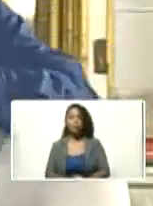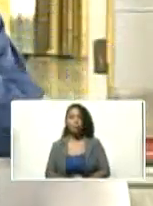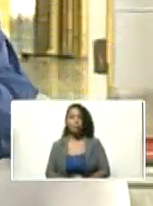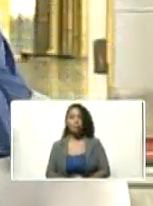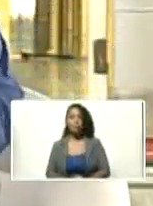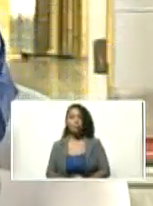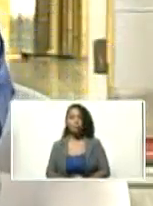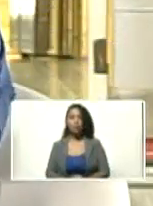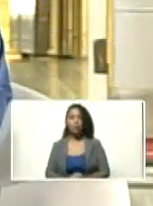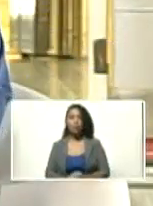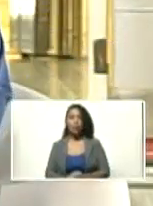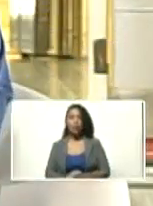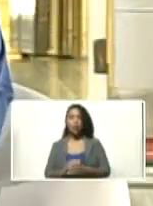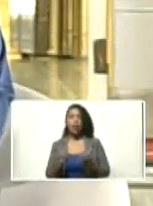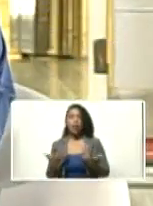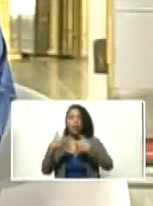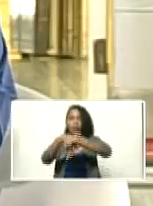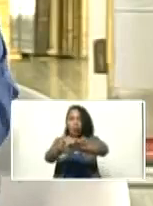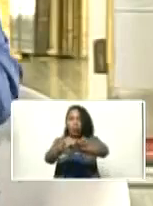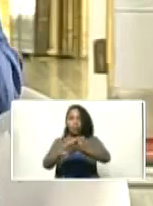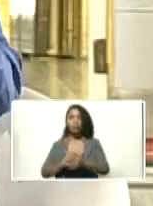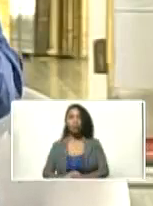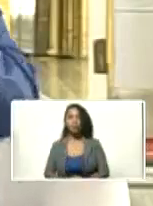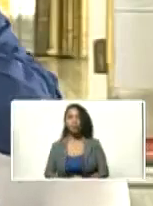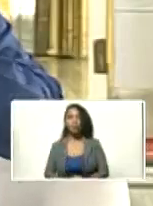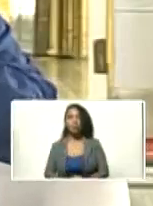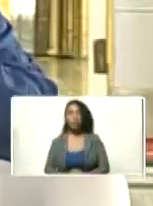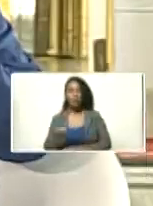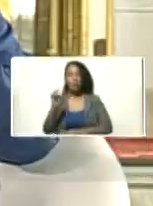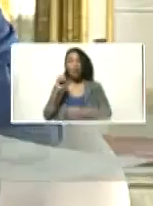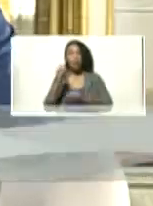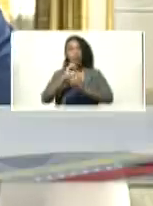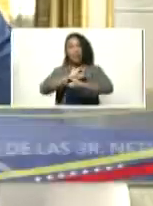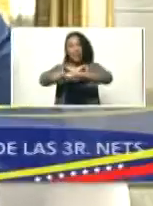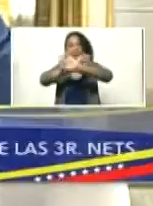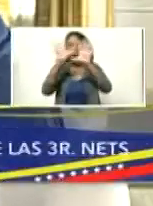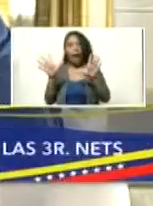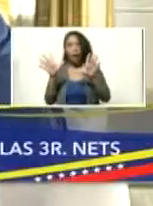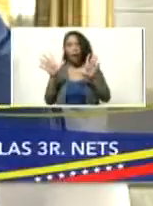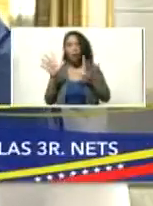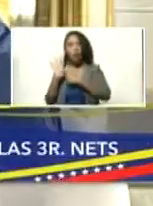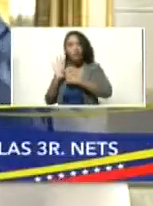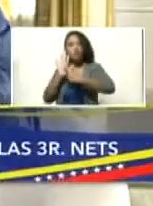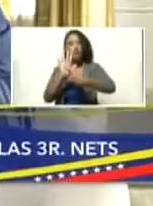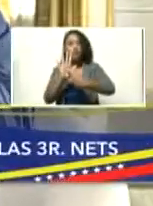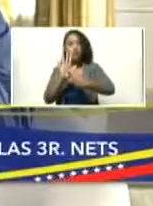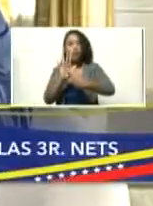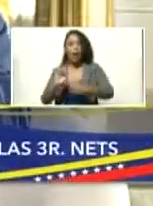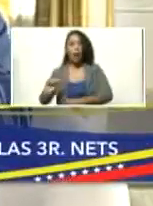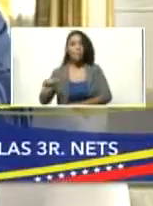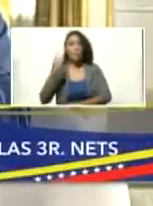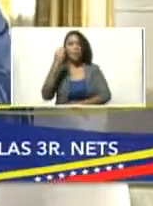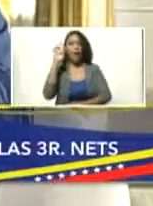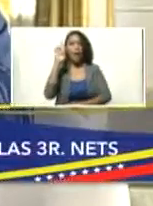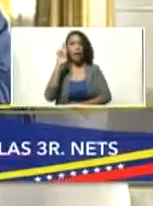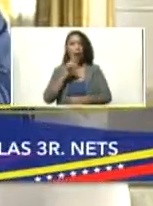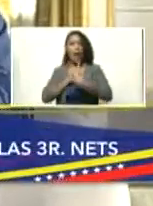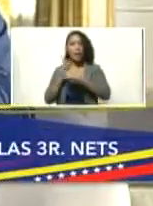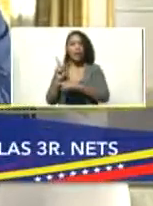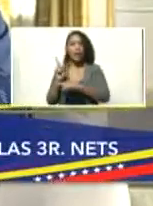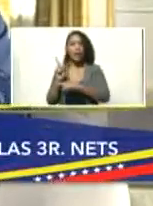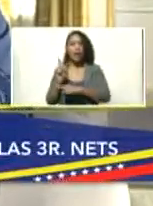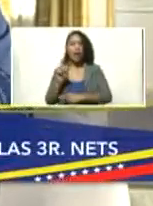2022-2030. Las armoniza y las define con claridad. Y la primera R de esas 3R es